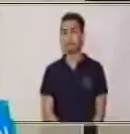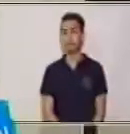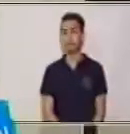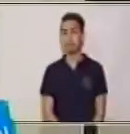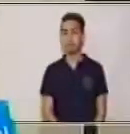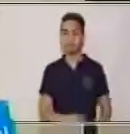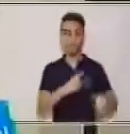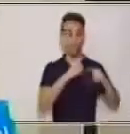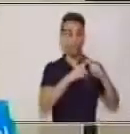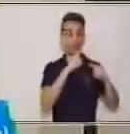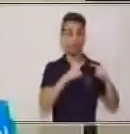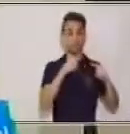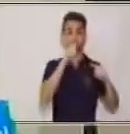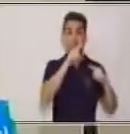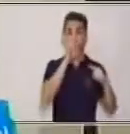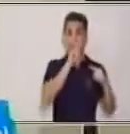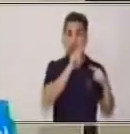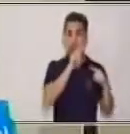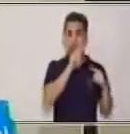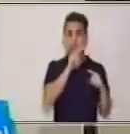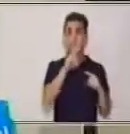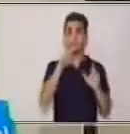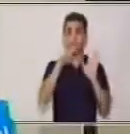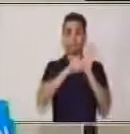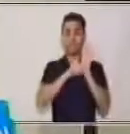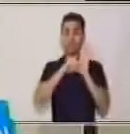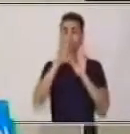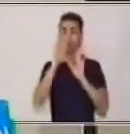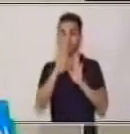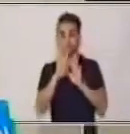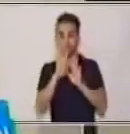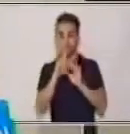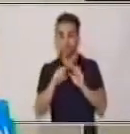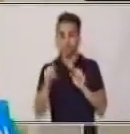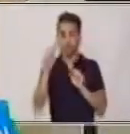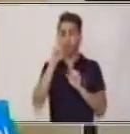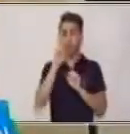X al cuadrado menos 4 al cuadrado.